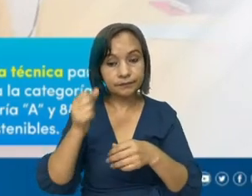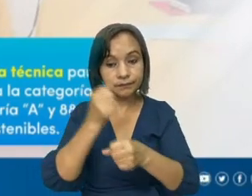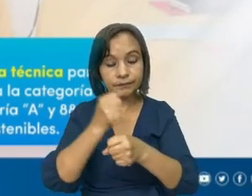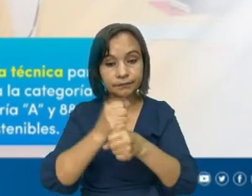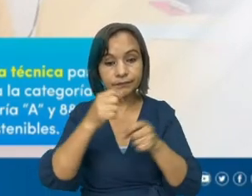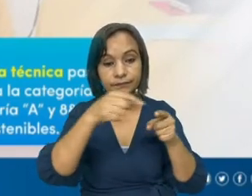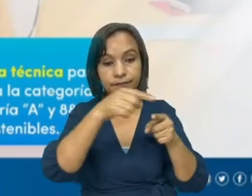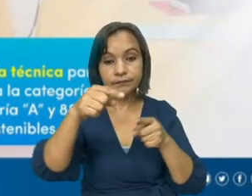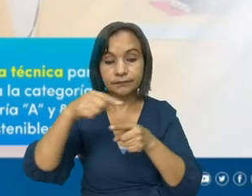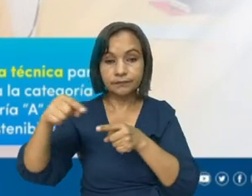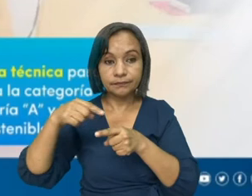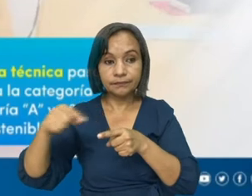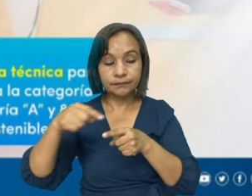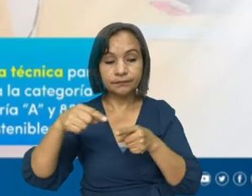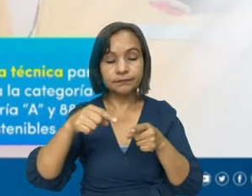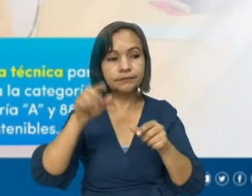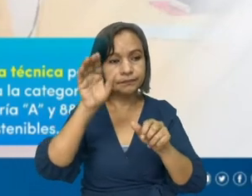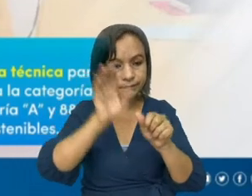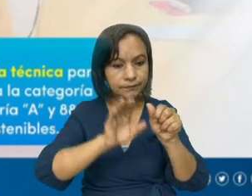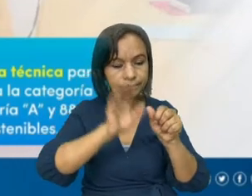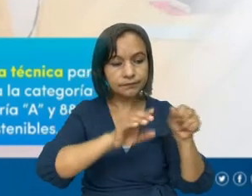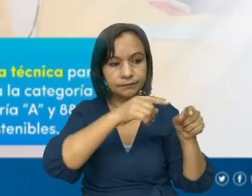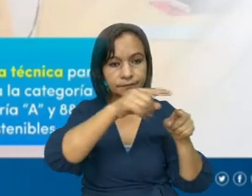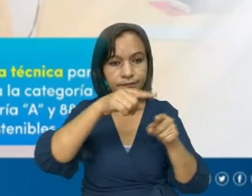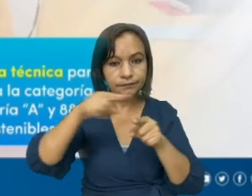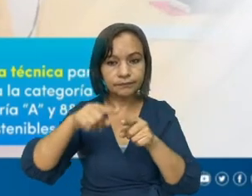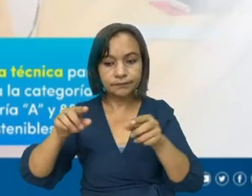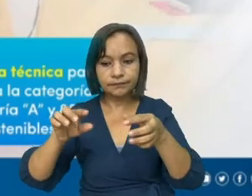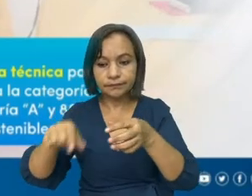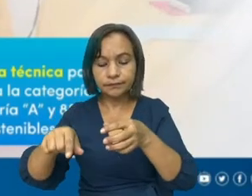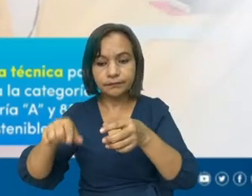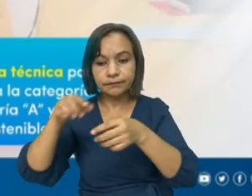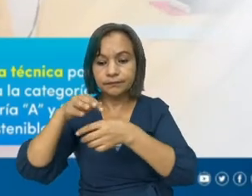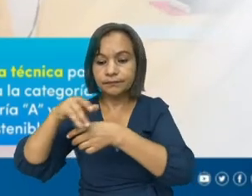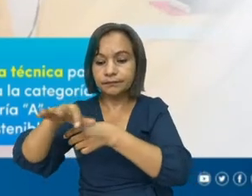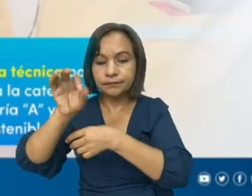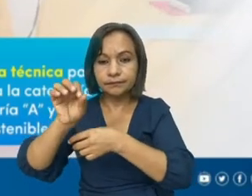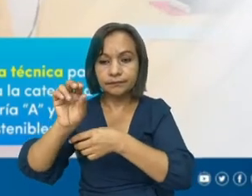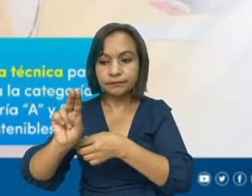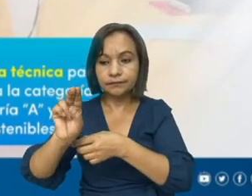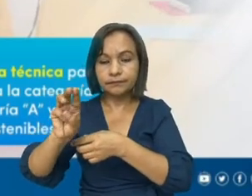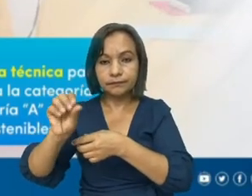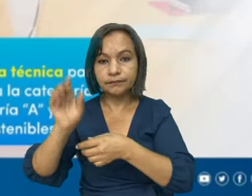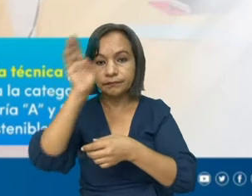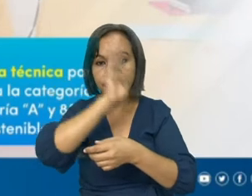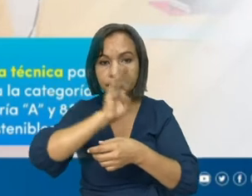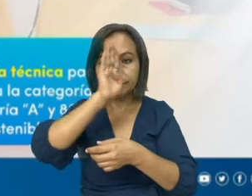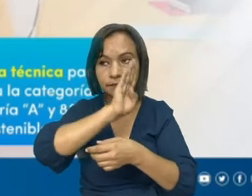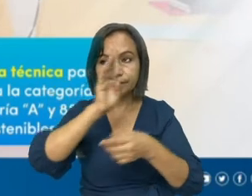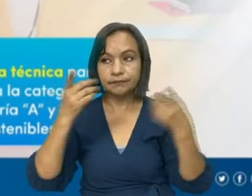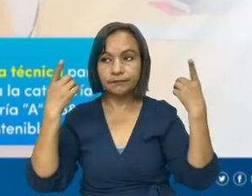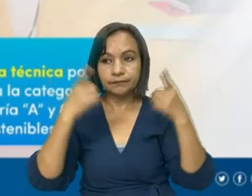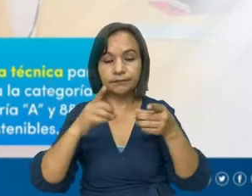desde los gobiernos locales, así es. Sí, en cada municipio está esta unidad en algunos lugares, como en Bluefield, es dirección, o